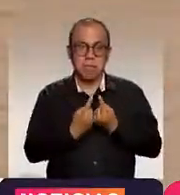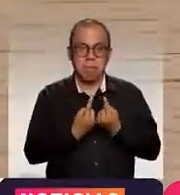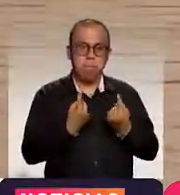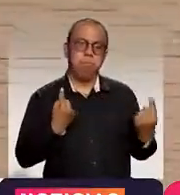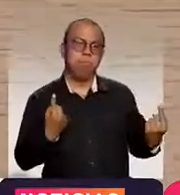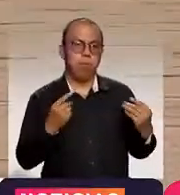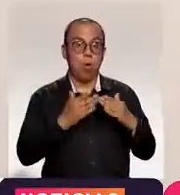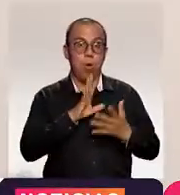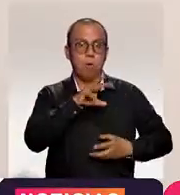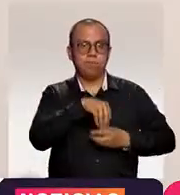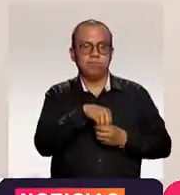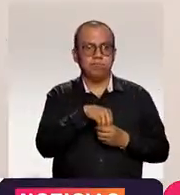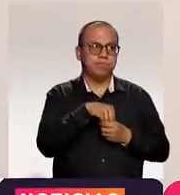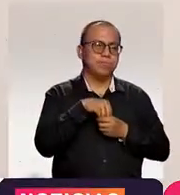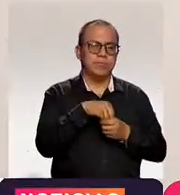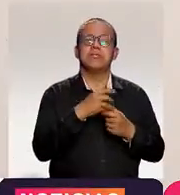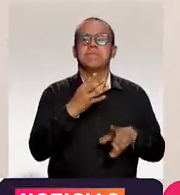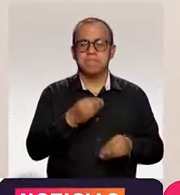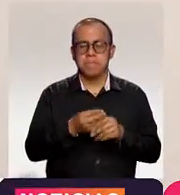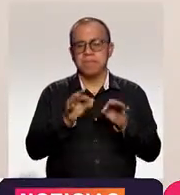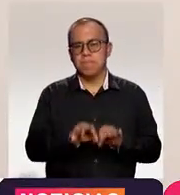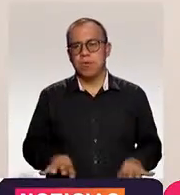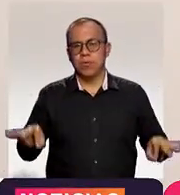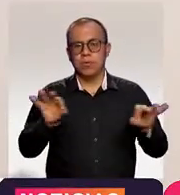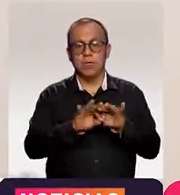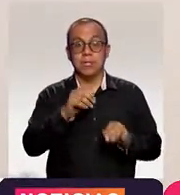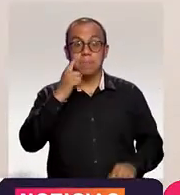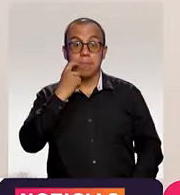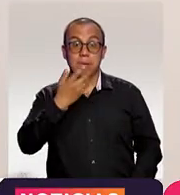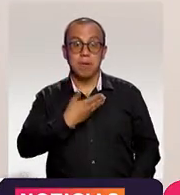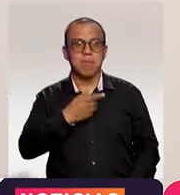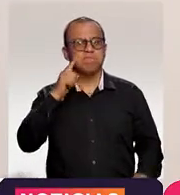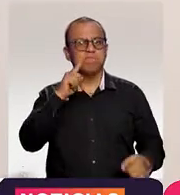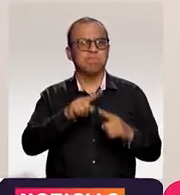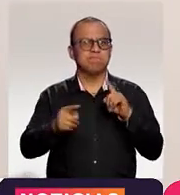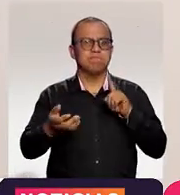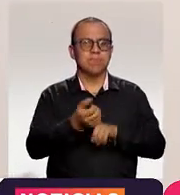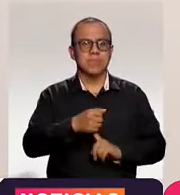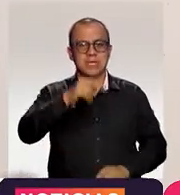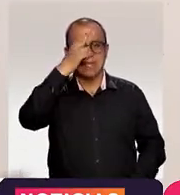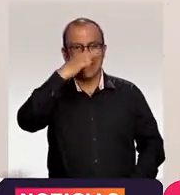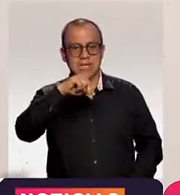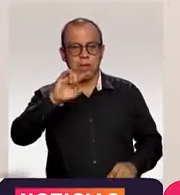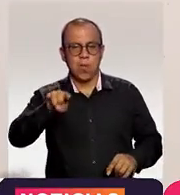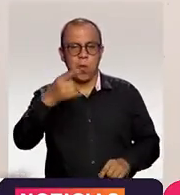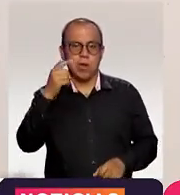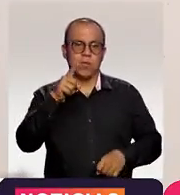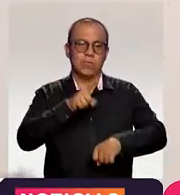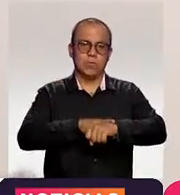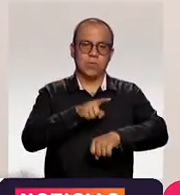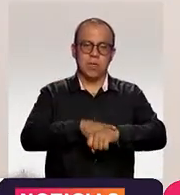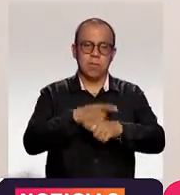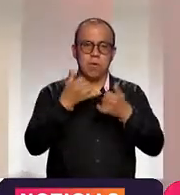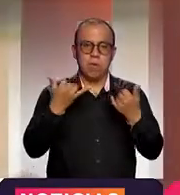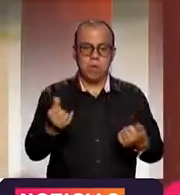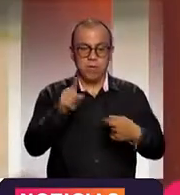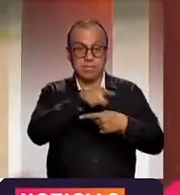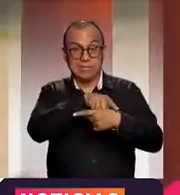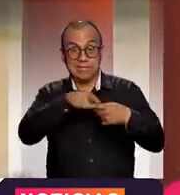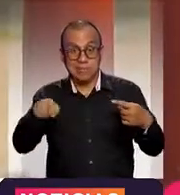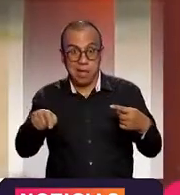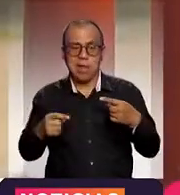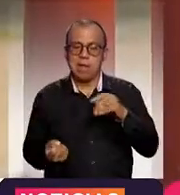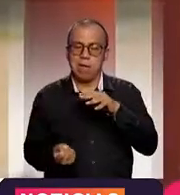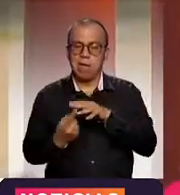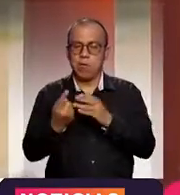o encerrados. También es importante que los padres puedan lograr que sus hijos en algún momento de la semana tengan